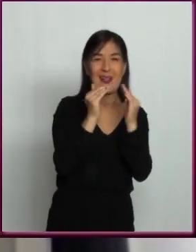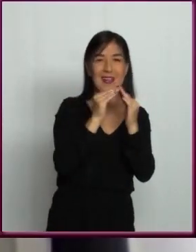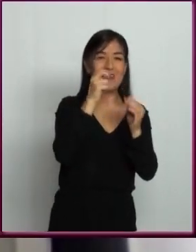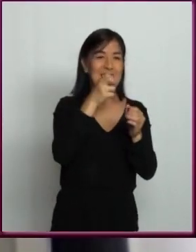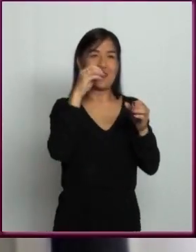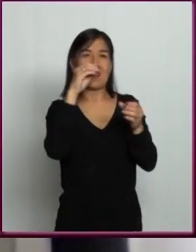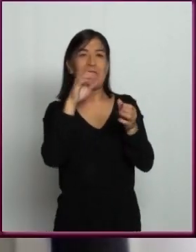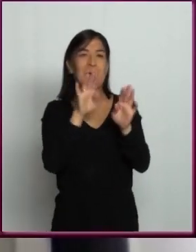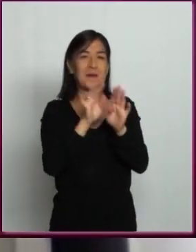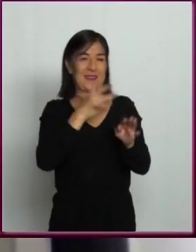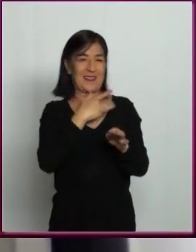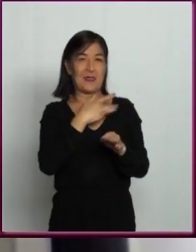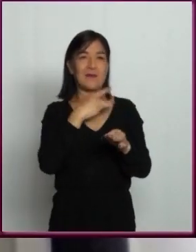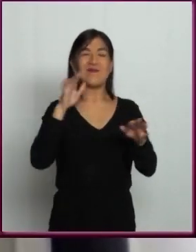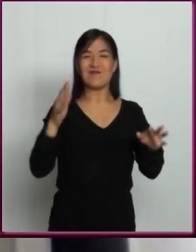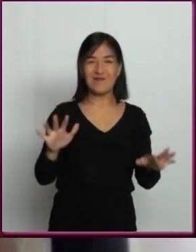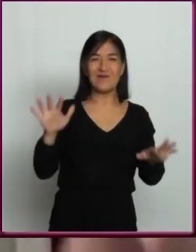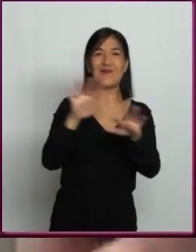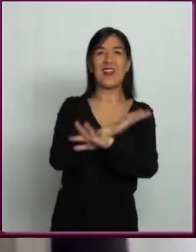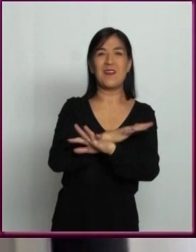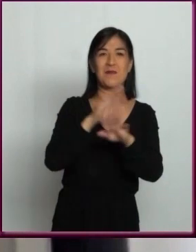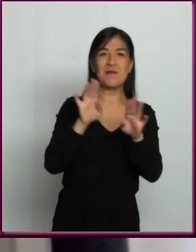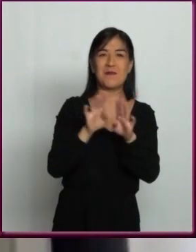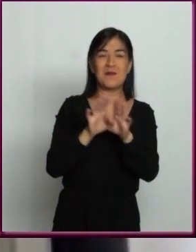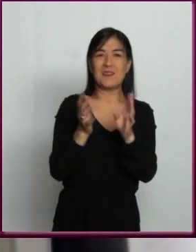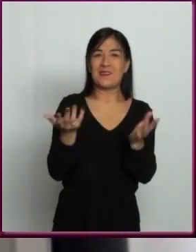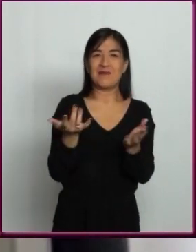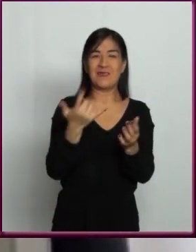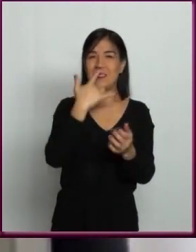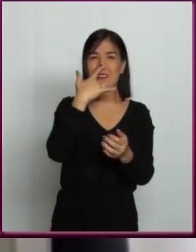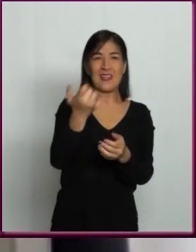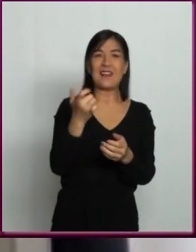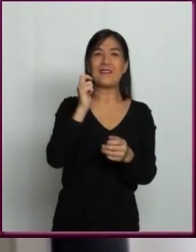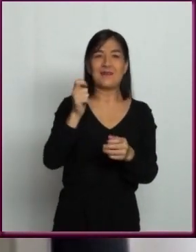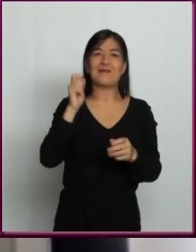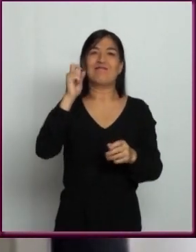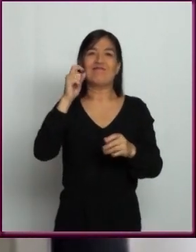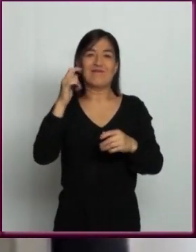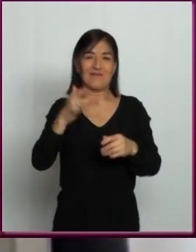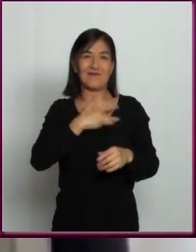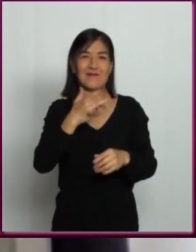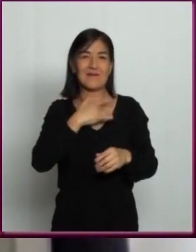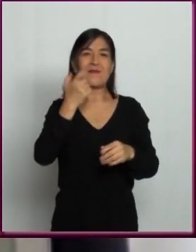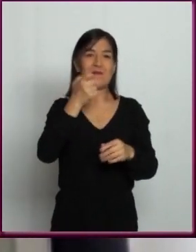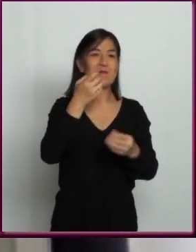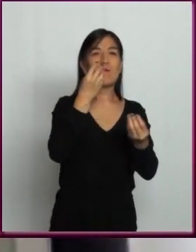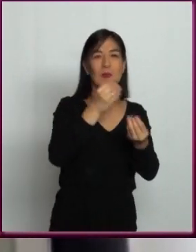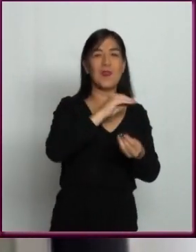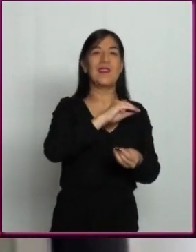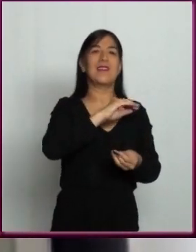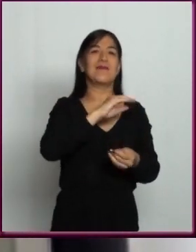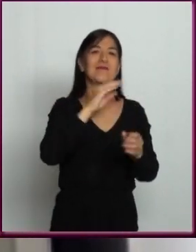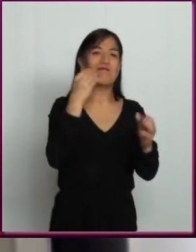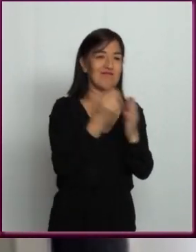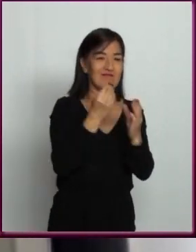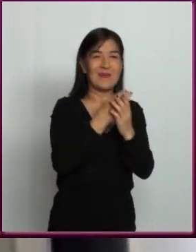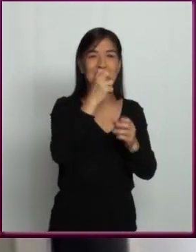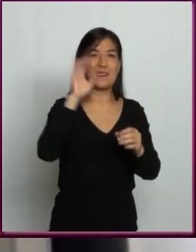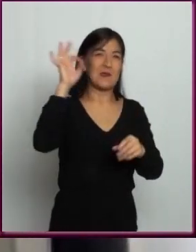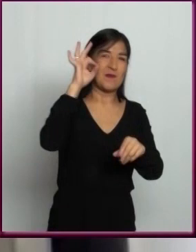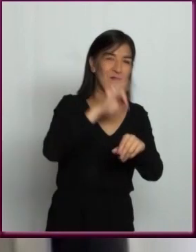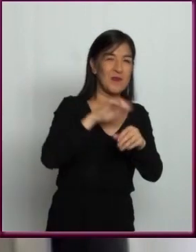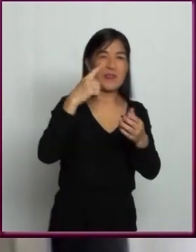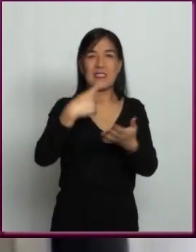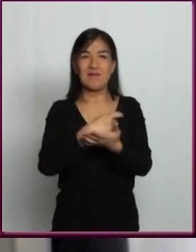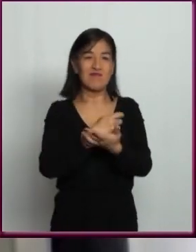ambientales. Cambios de temperatura, incrementos de temperatura, pues ocasionan que muchas especies desaparezcan o se